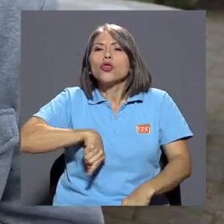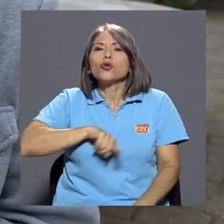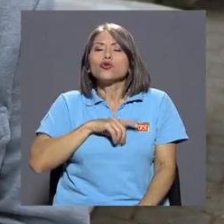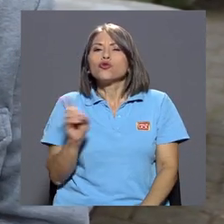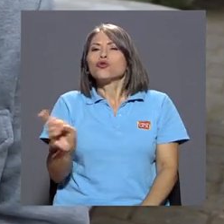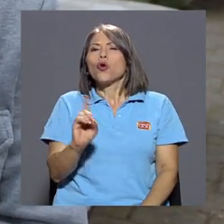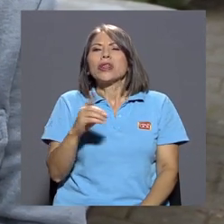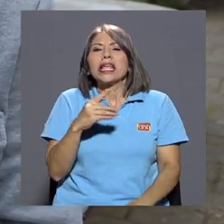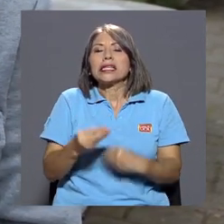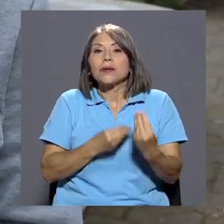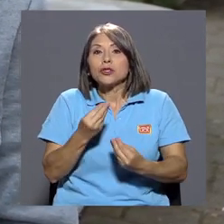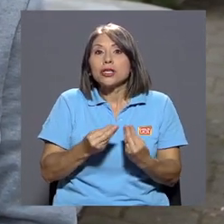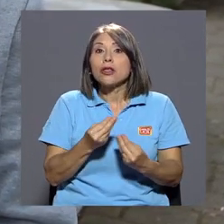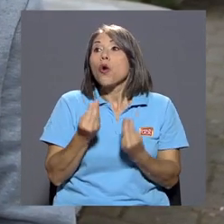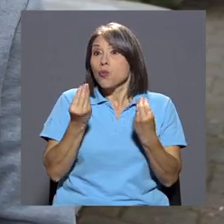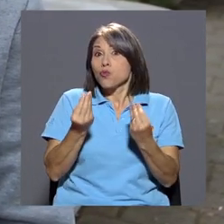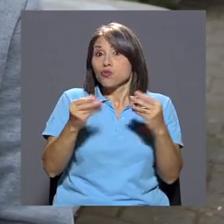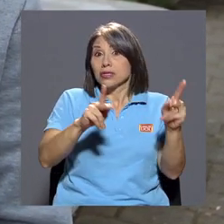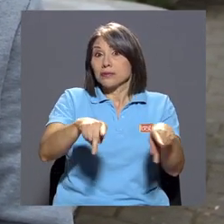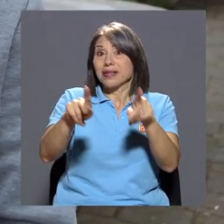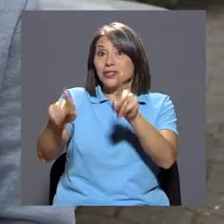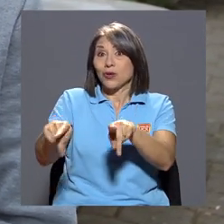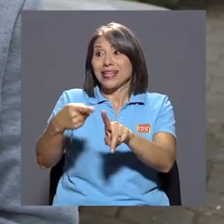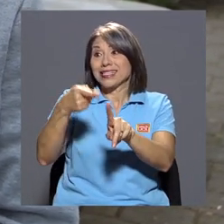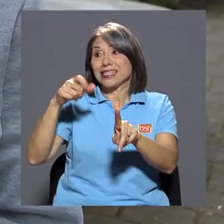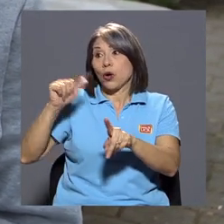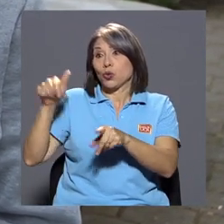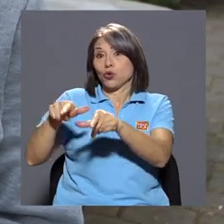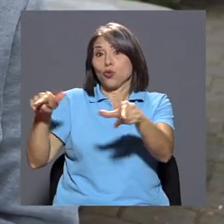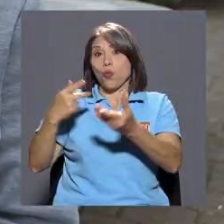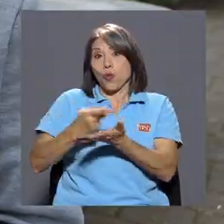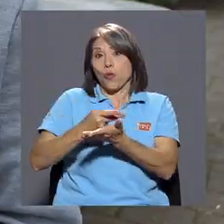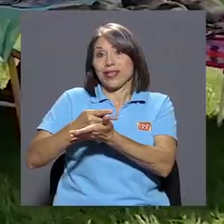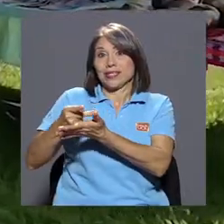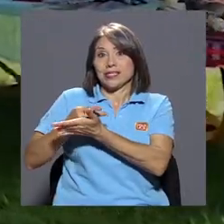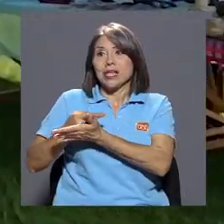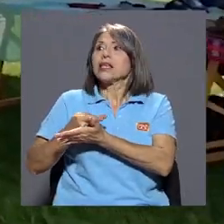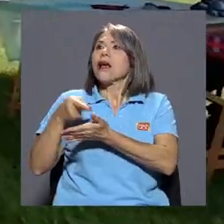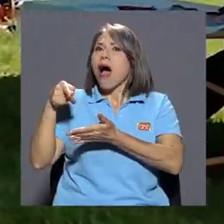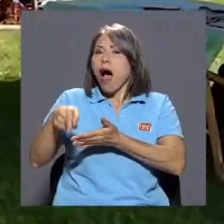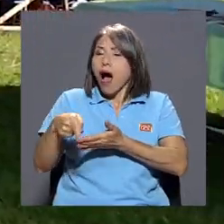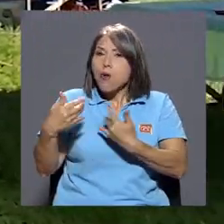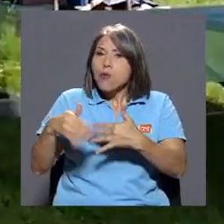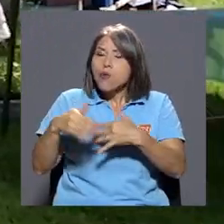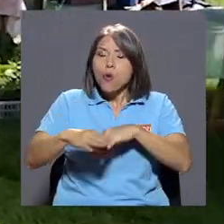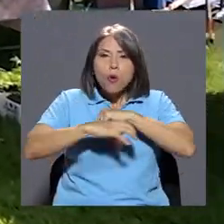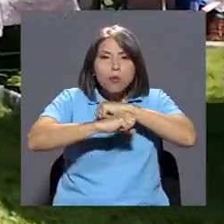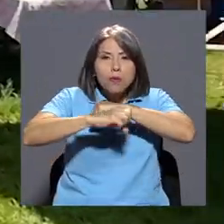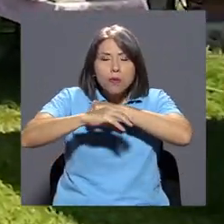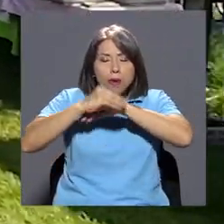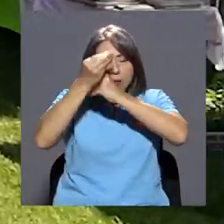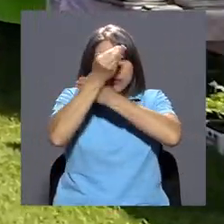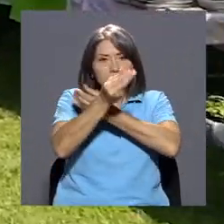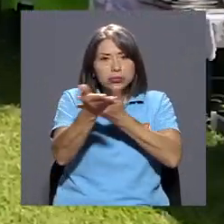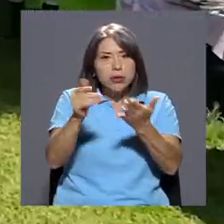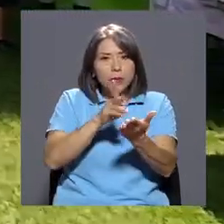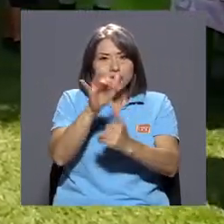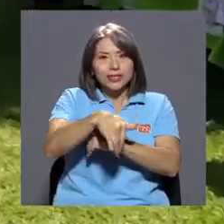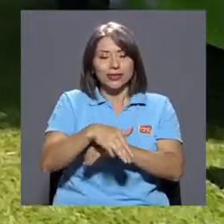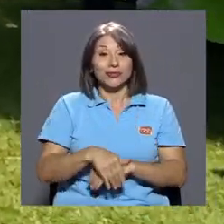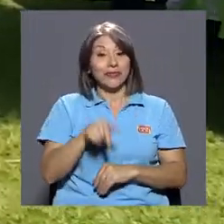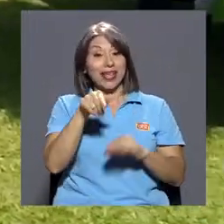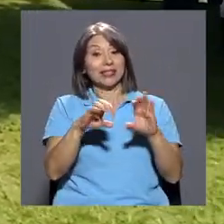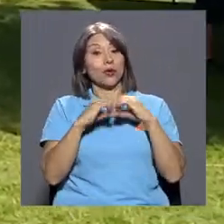de los compañeros y compañeras que vienen acá de otras provincias, eso es también fundamental, la divulgación de sus proyectos.